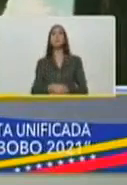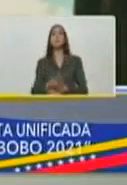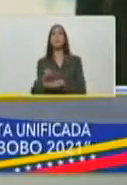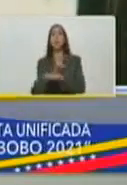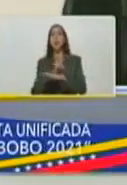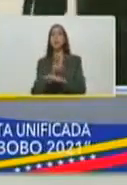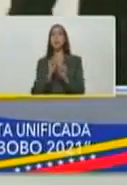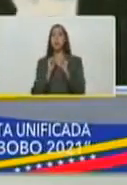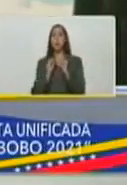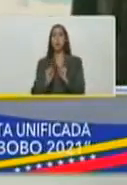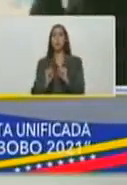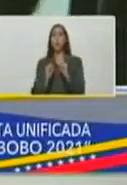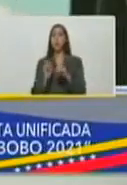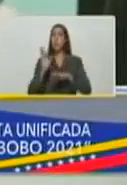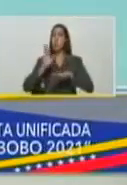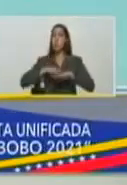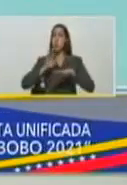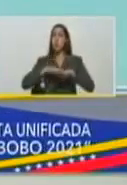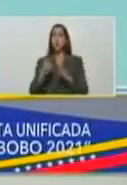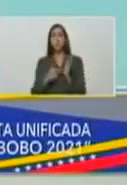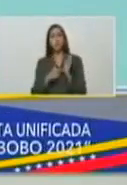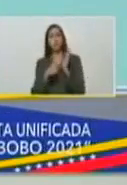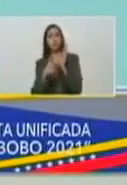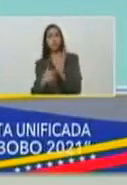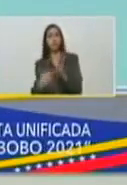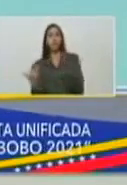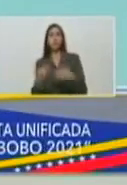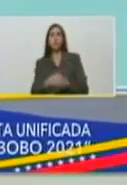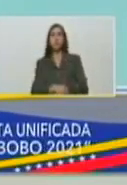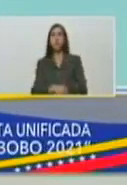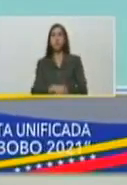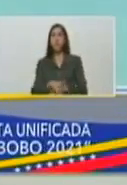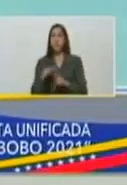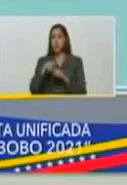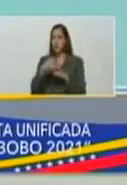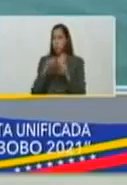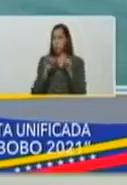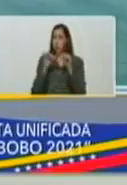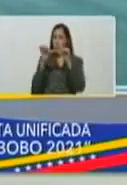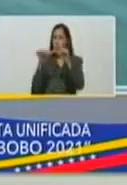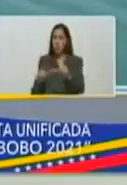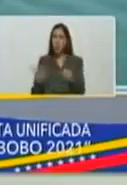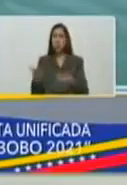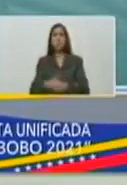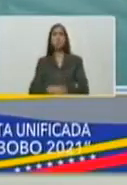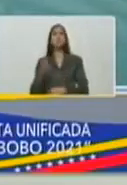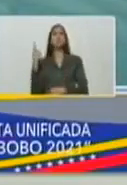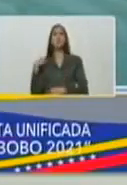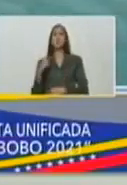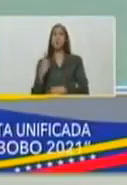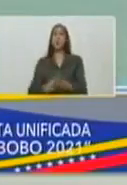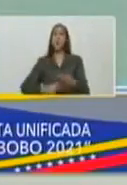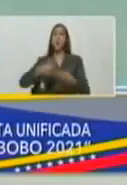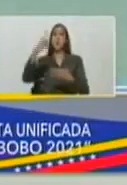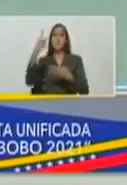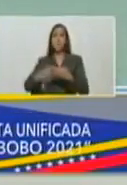agresiva, ya que se iban presentando, mi comandante, situaciones continuas y teníamos que estar planificando